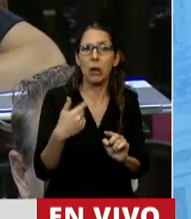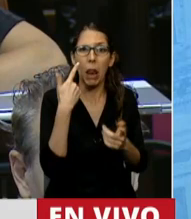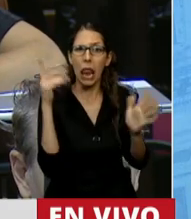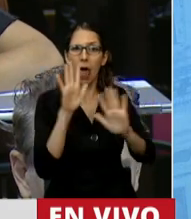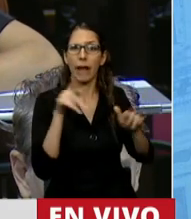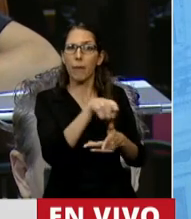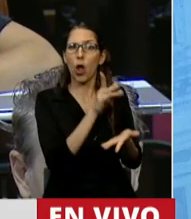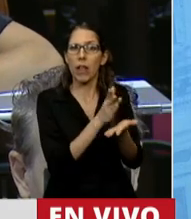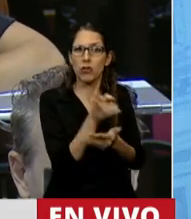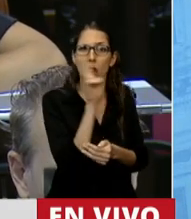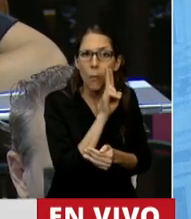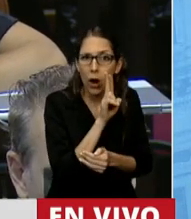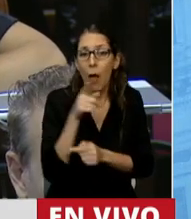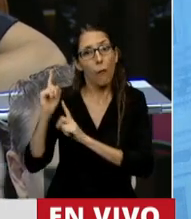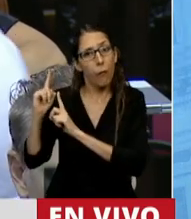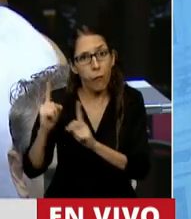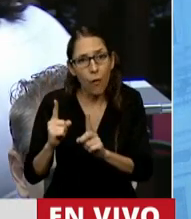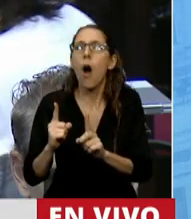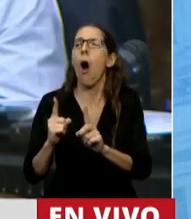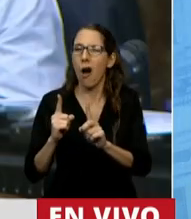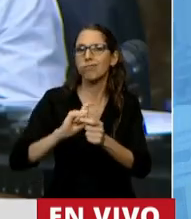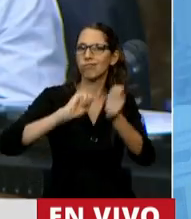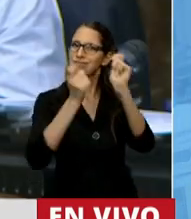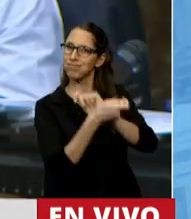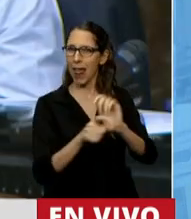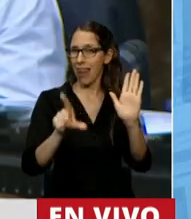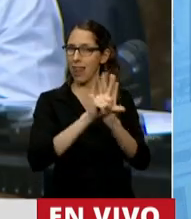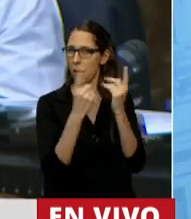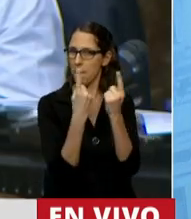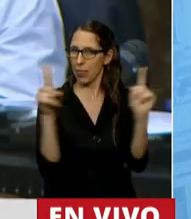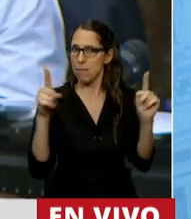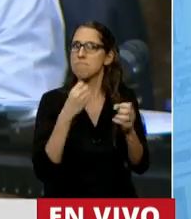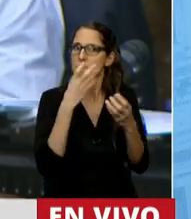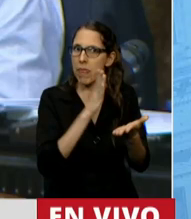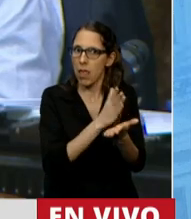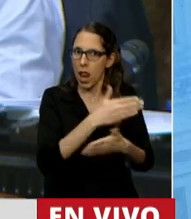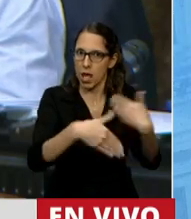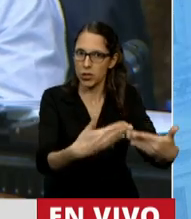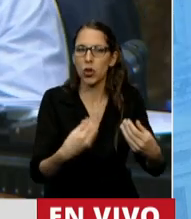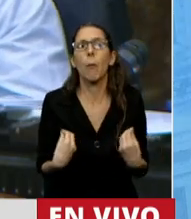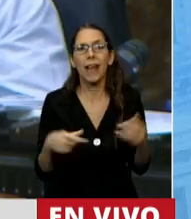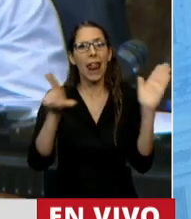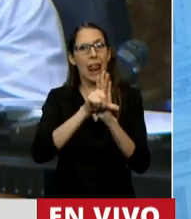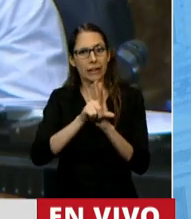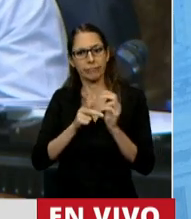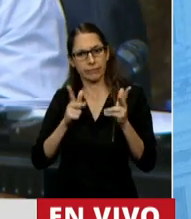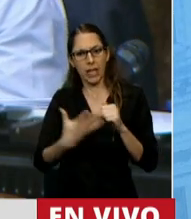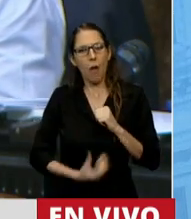o la ampliamos. Porque el aborto punible lo único que hizo fue empujarnos a la